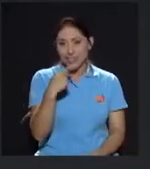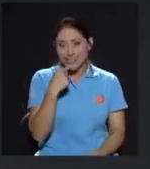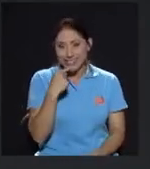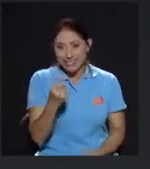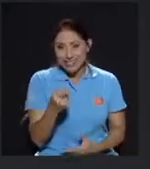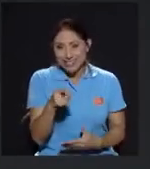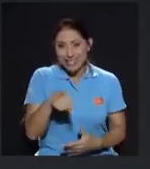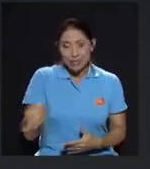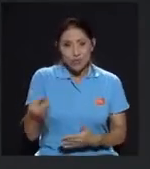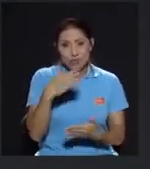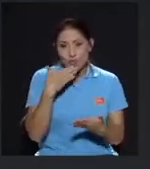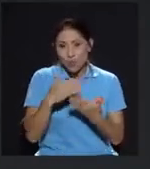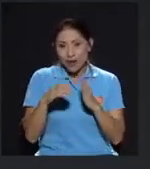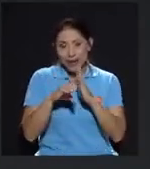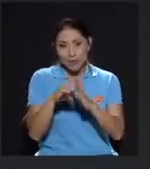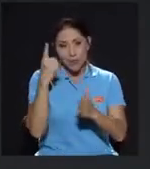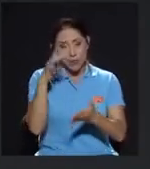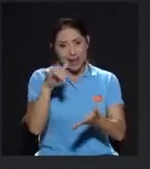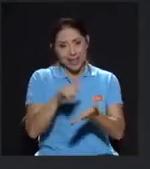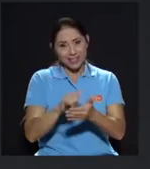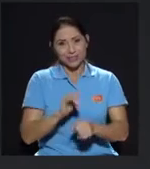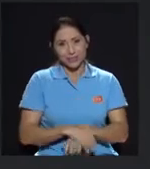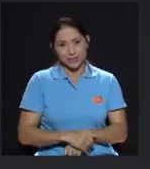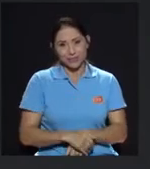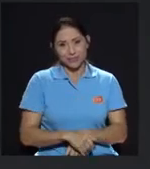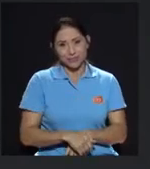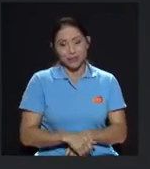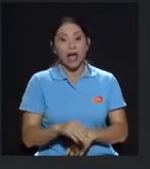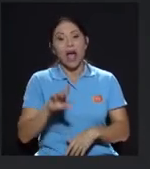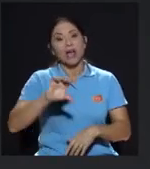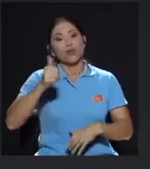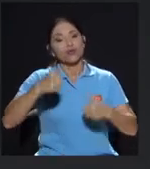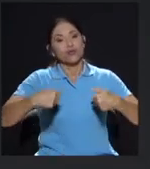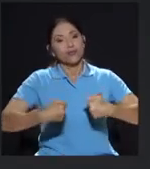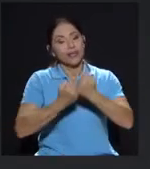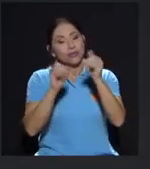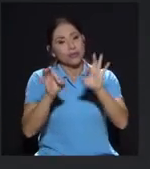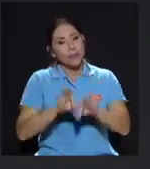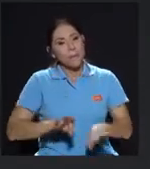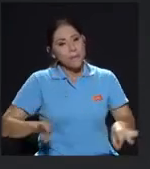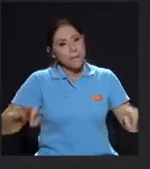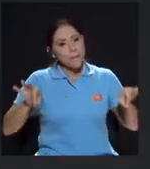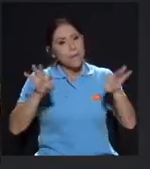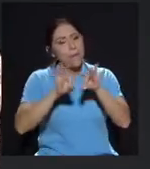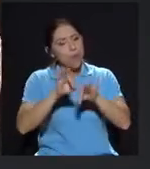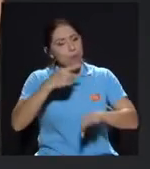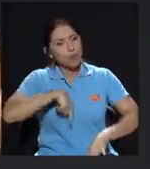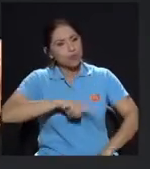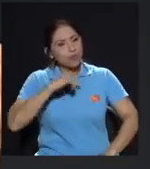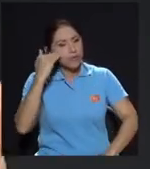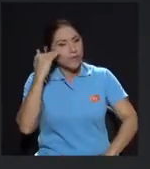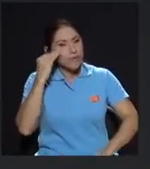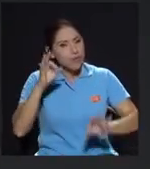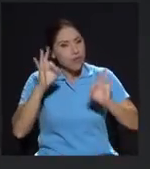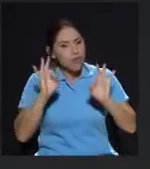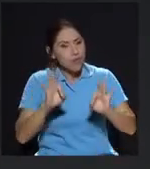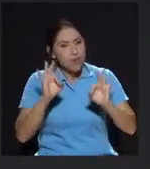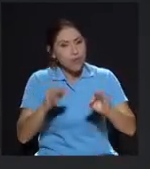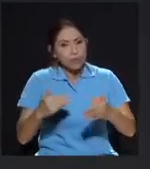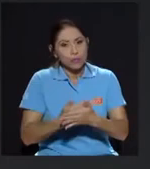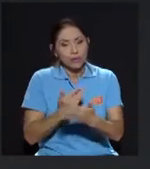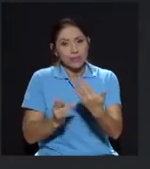muy hueso muy buen ejemplo para esto hay otros retos importantes que sabemos bien que las nuevas tecnologías se están